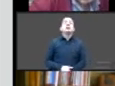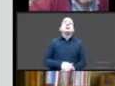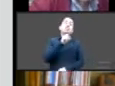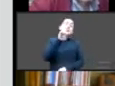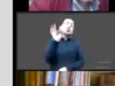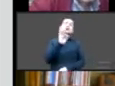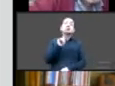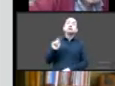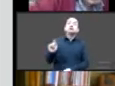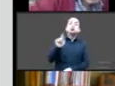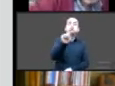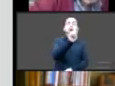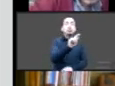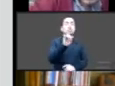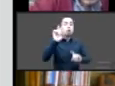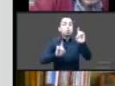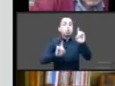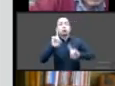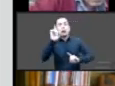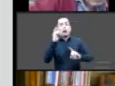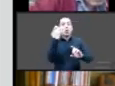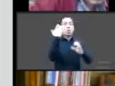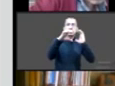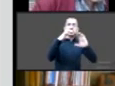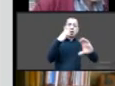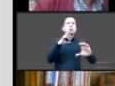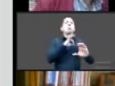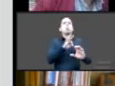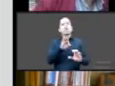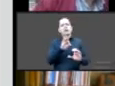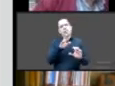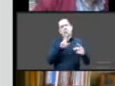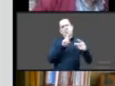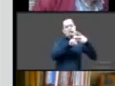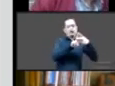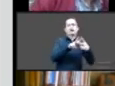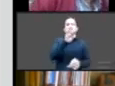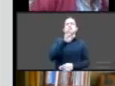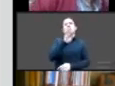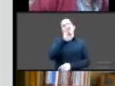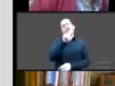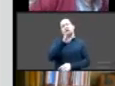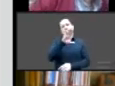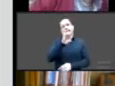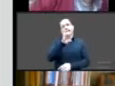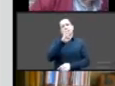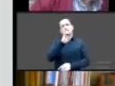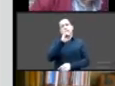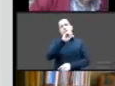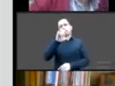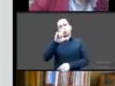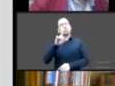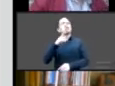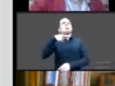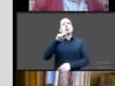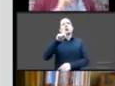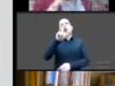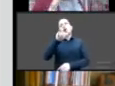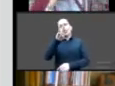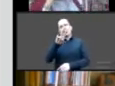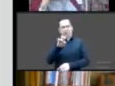y comentarios en hashtag Facebook Live muy bien vamos con nuestro nuestra segunda